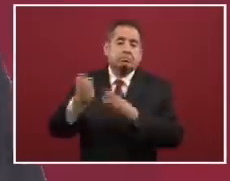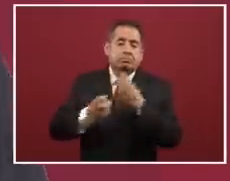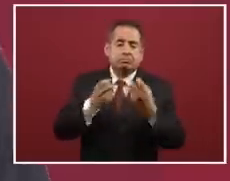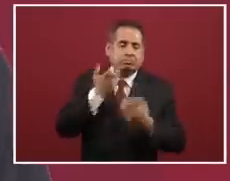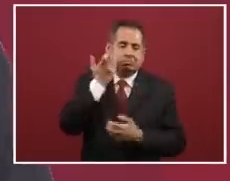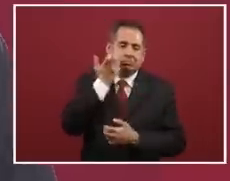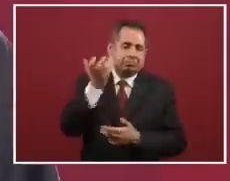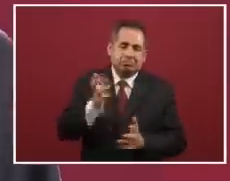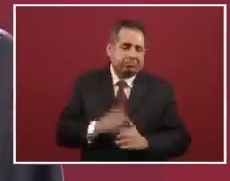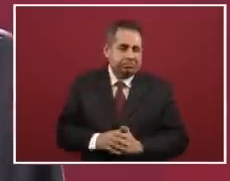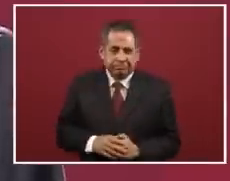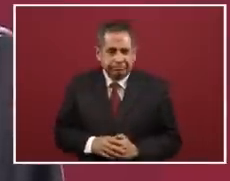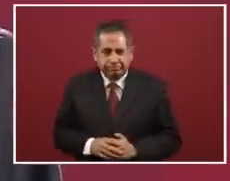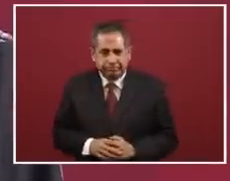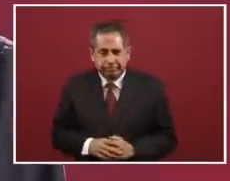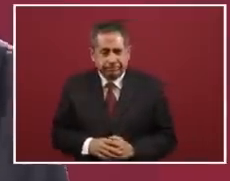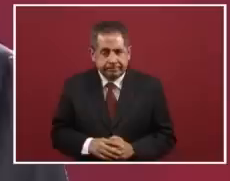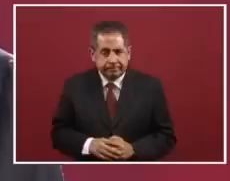que aparece de que